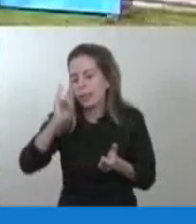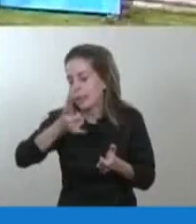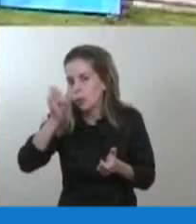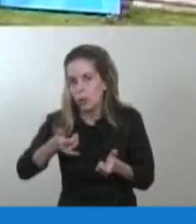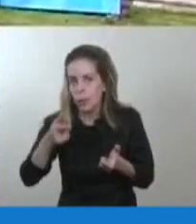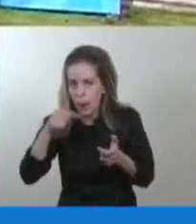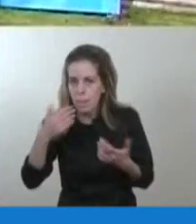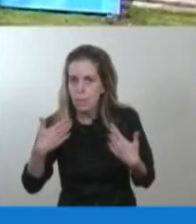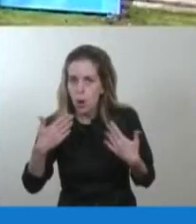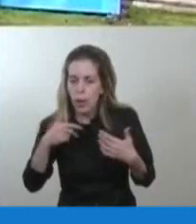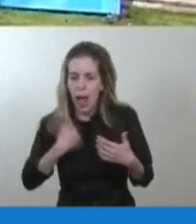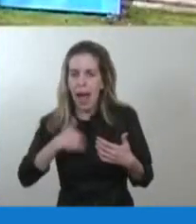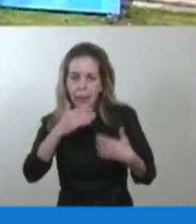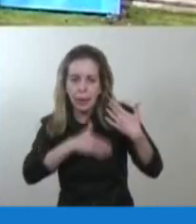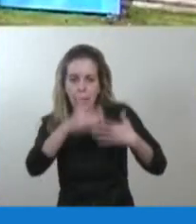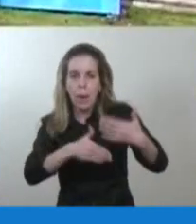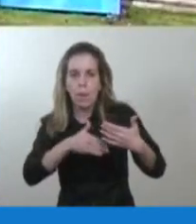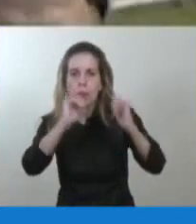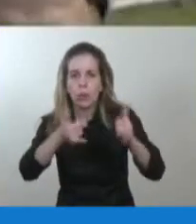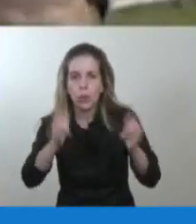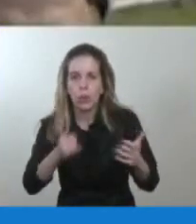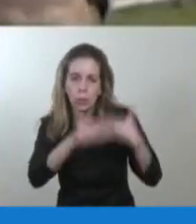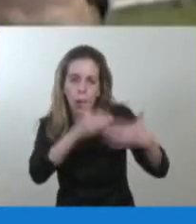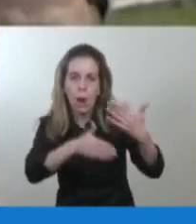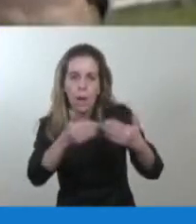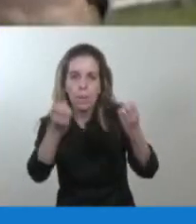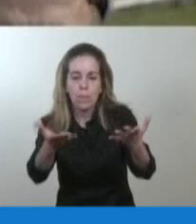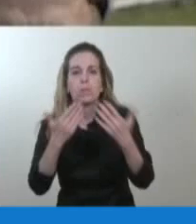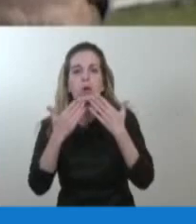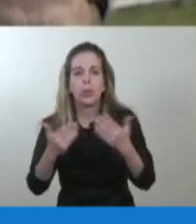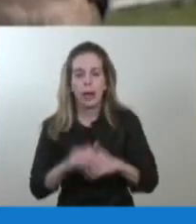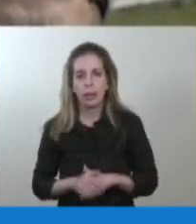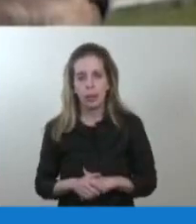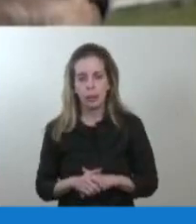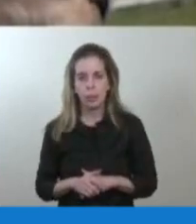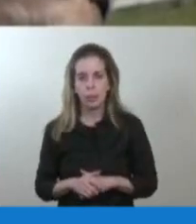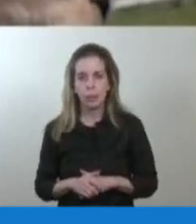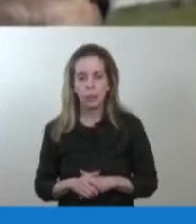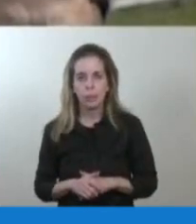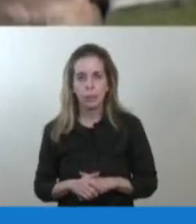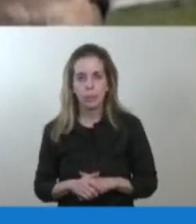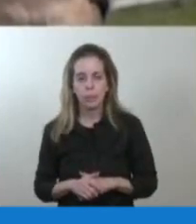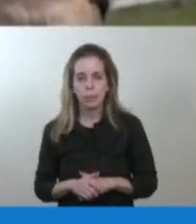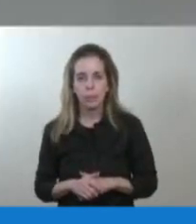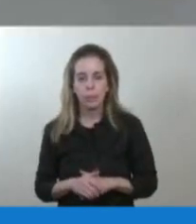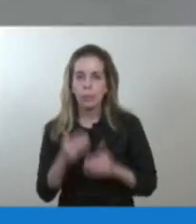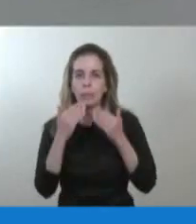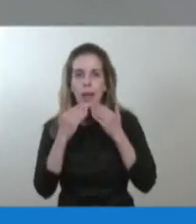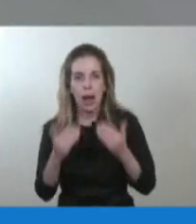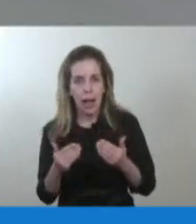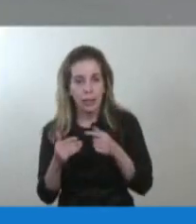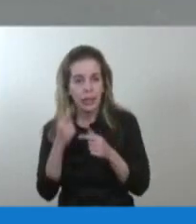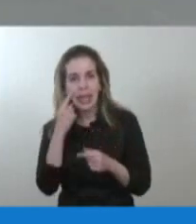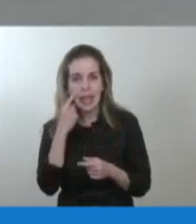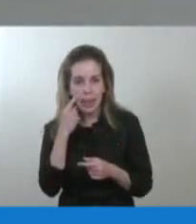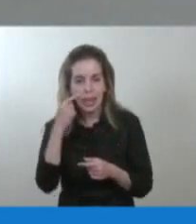poner este país de pie y sacar a la argentina adelante muchas gracias agradecemos a